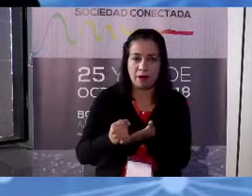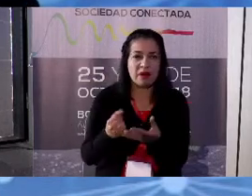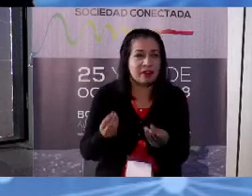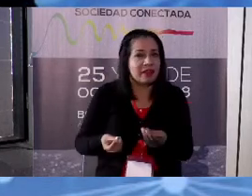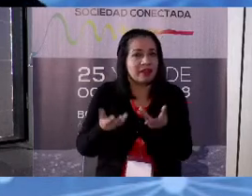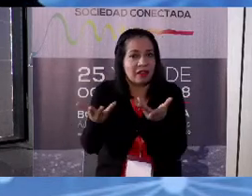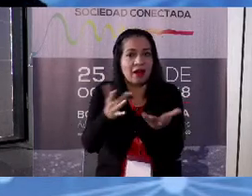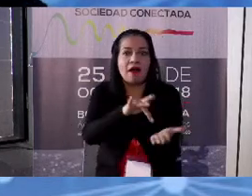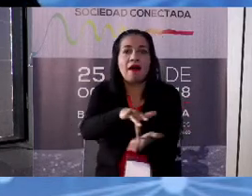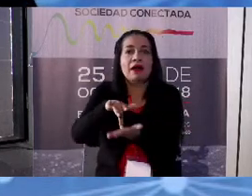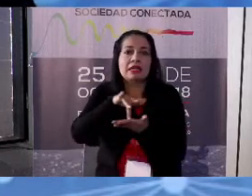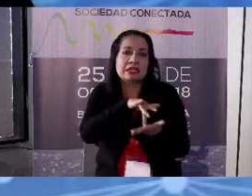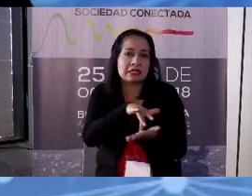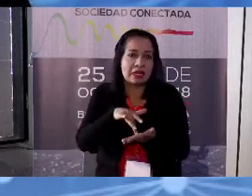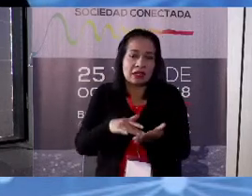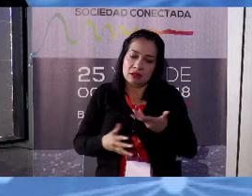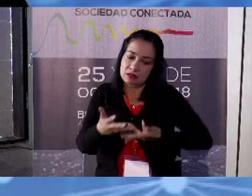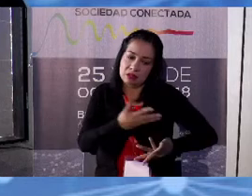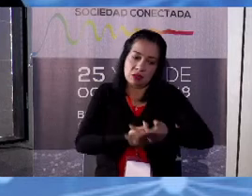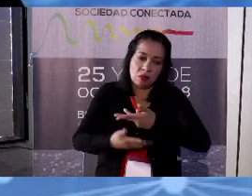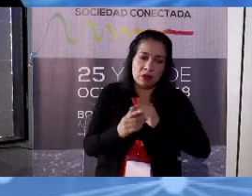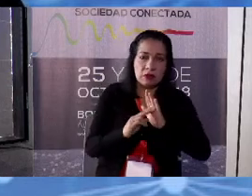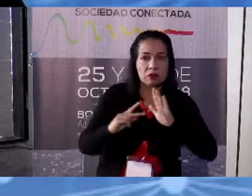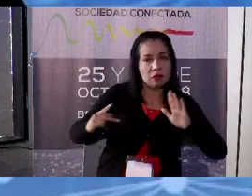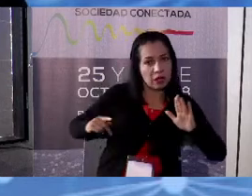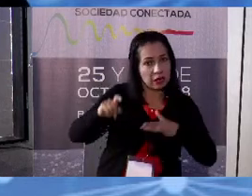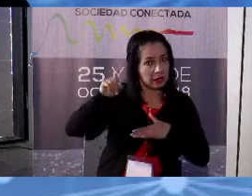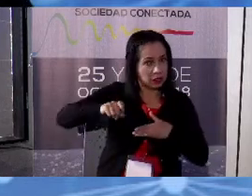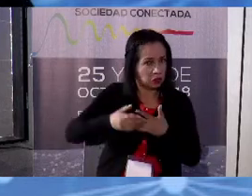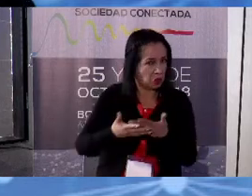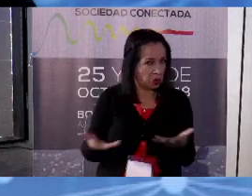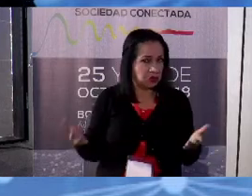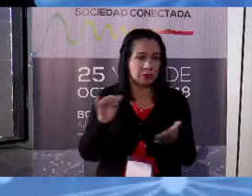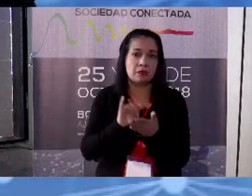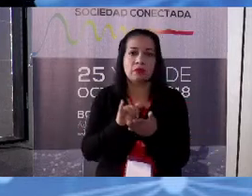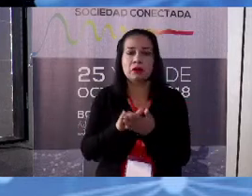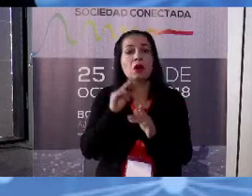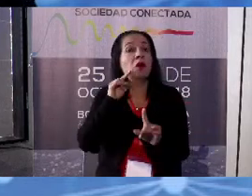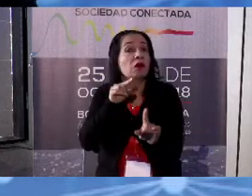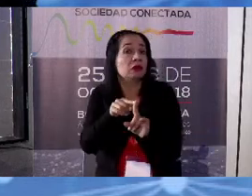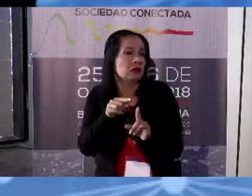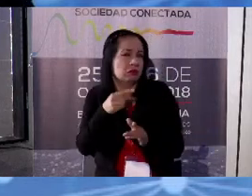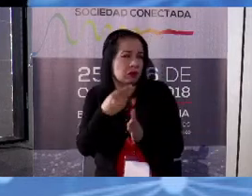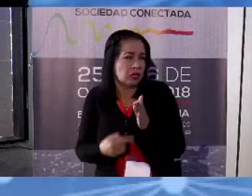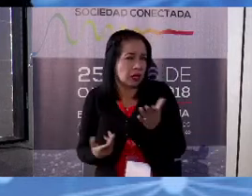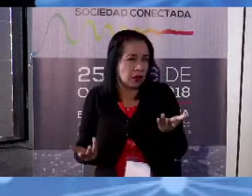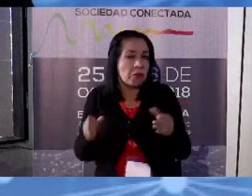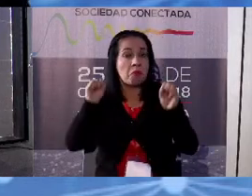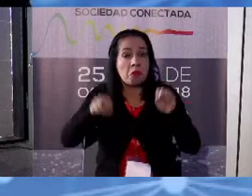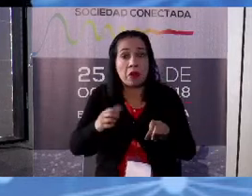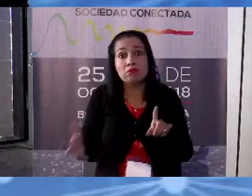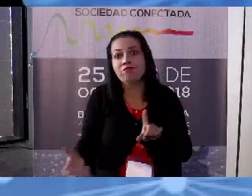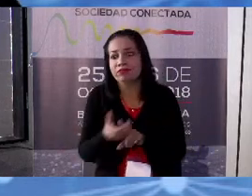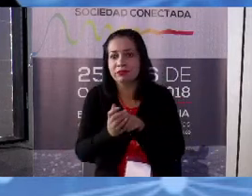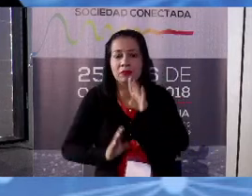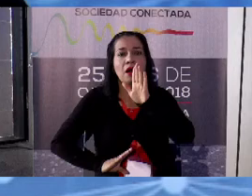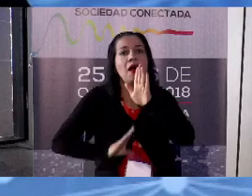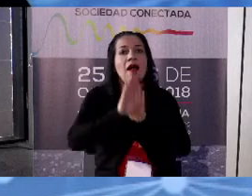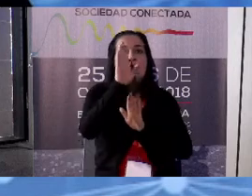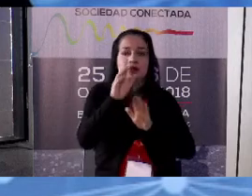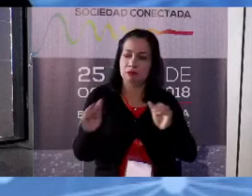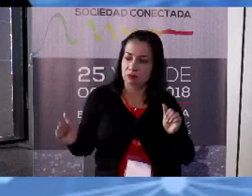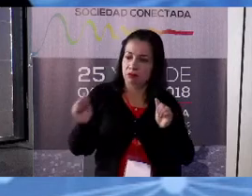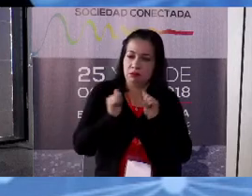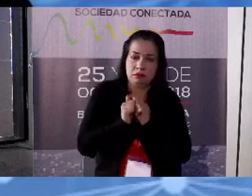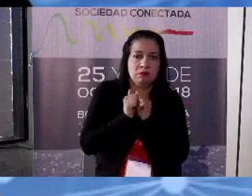necesaria toda la cooperación técnica necesaria que se requiera eh con el fin de que logremos avanzar y caminar juntos